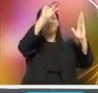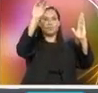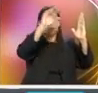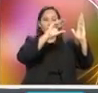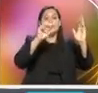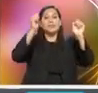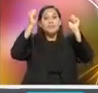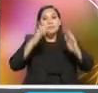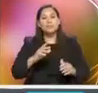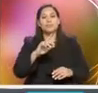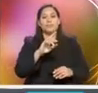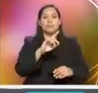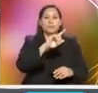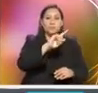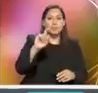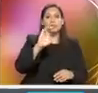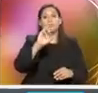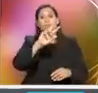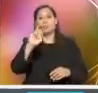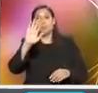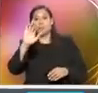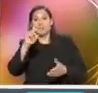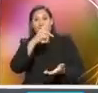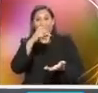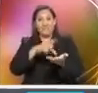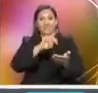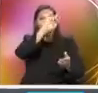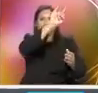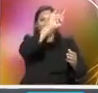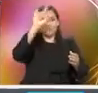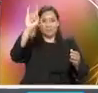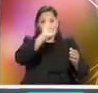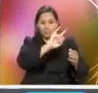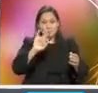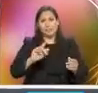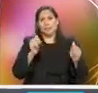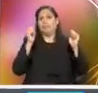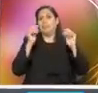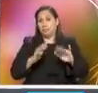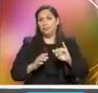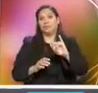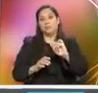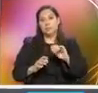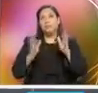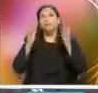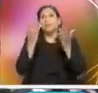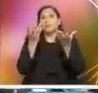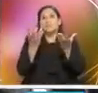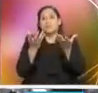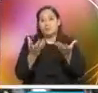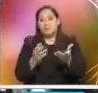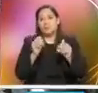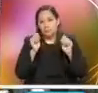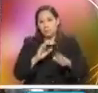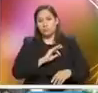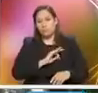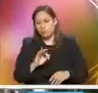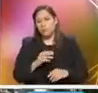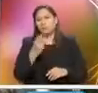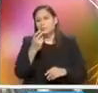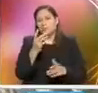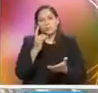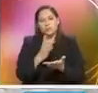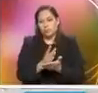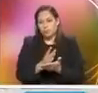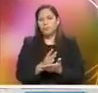110 y 250 kilos por metro cuadrado, que ya cuando lo ves en el espacio de una azotea ya puede ser mucho, exacto. Salvo ese detalle, lo